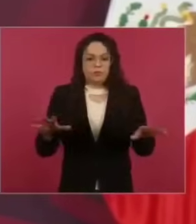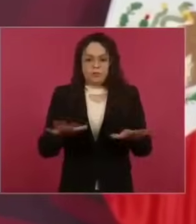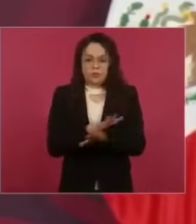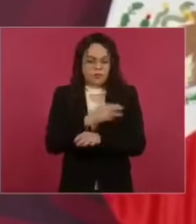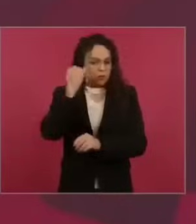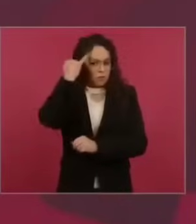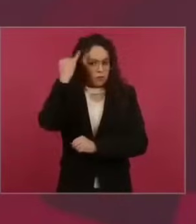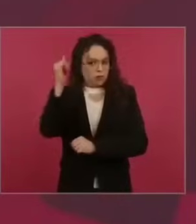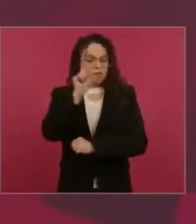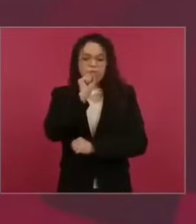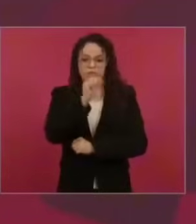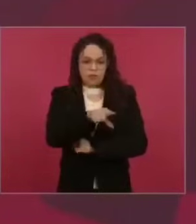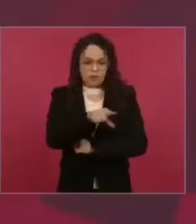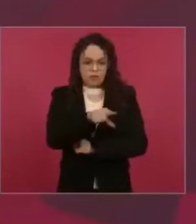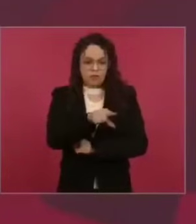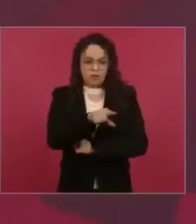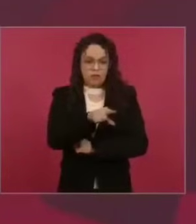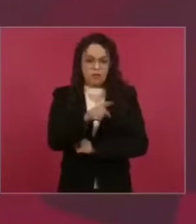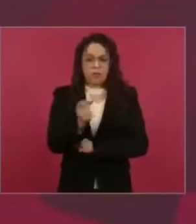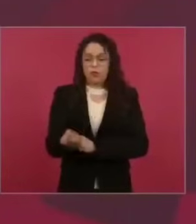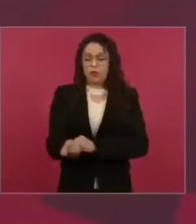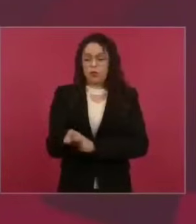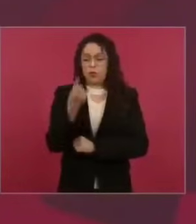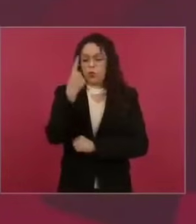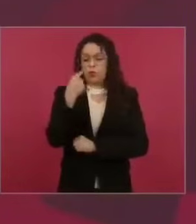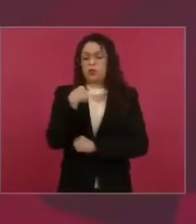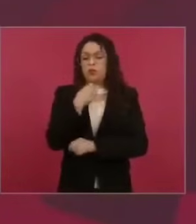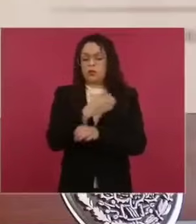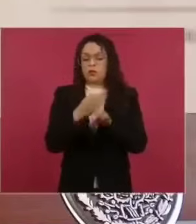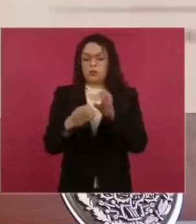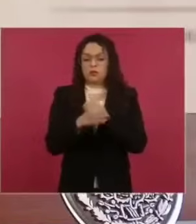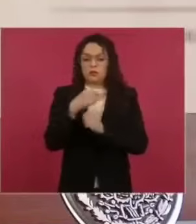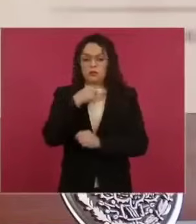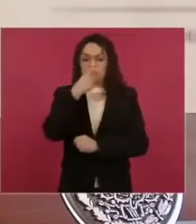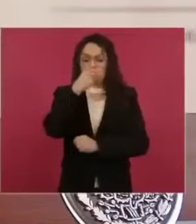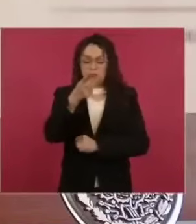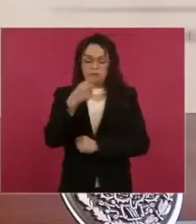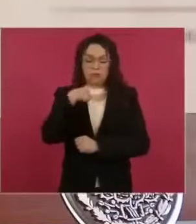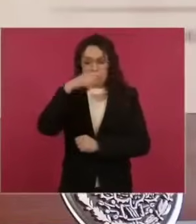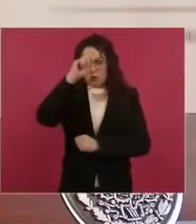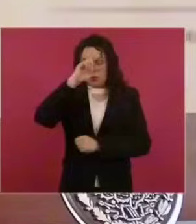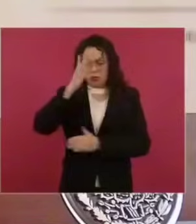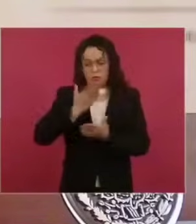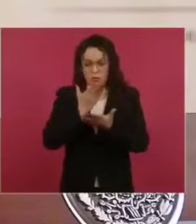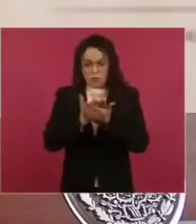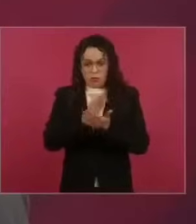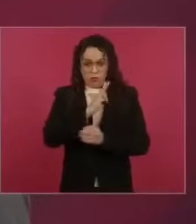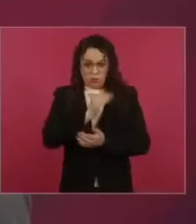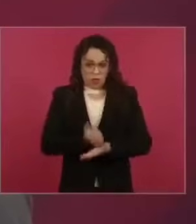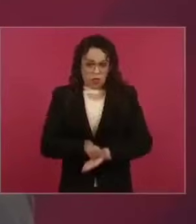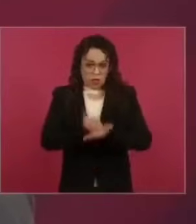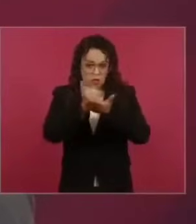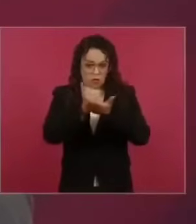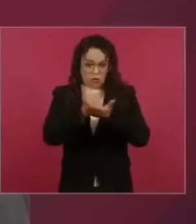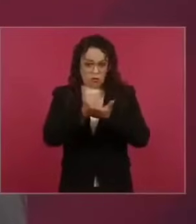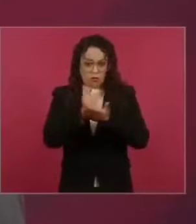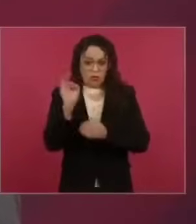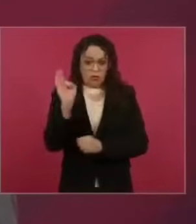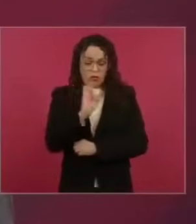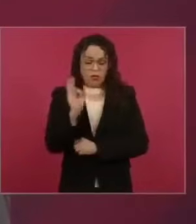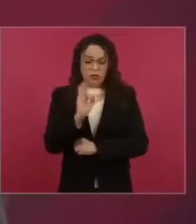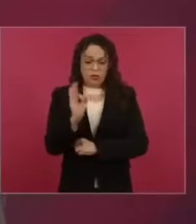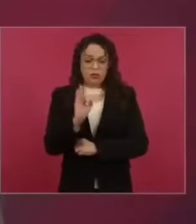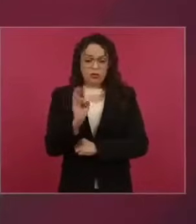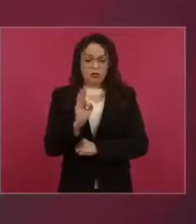está revirtiendo, lleva 5 años revirtiéndose, y una gran noticia que a partir del 1 de enero tendremos un aumento al salario